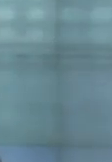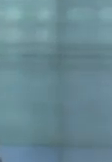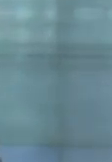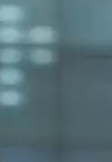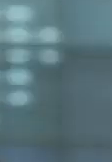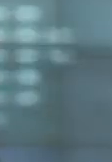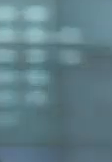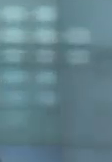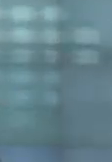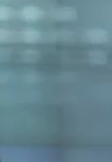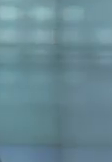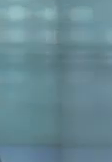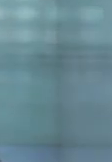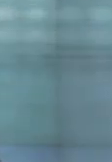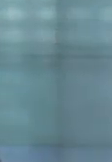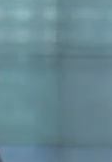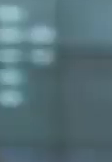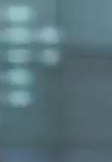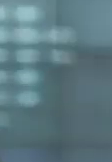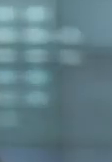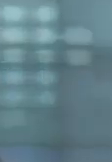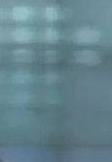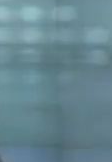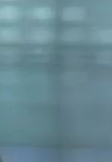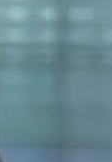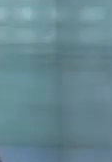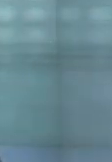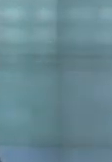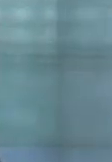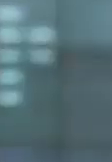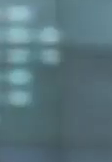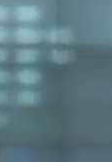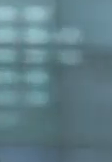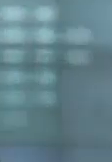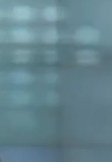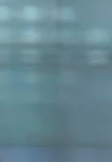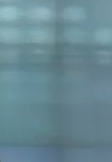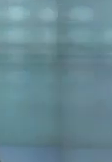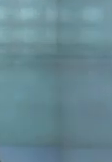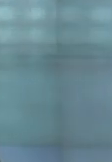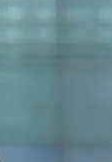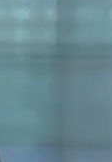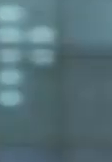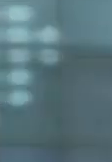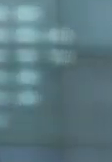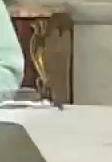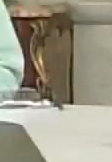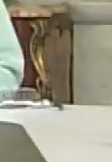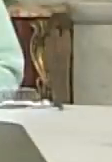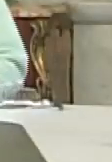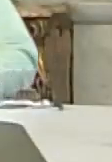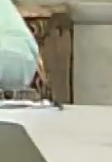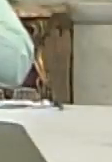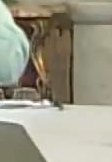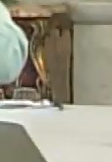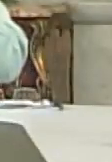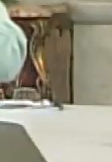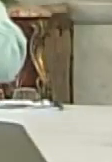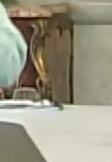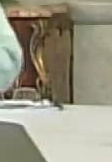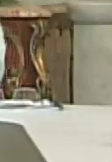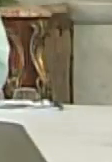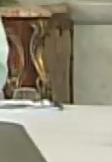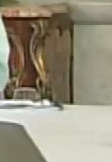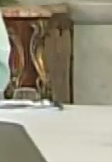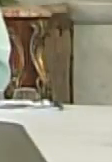Y a esta hora nos enlazamos con la actividad del presidente de la República Bolivariana de Venezuela, Nicolás Maduro. Buenas tardes